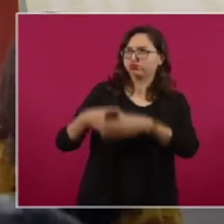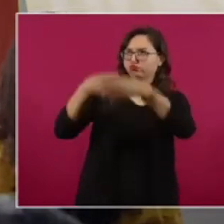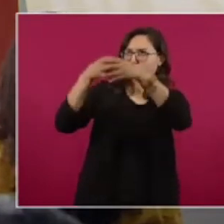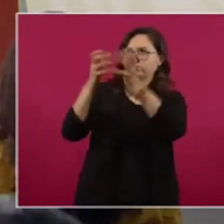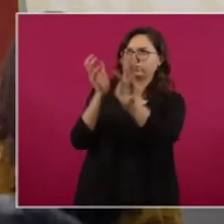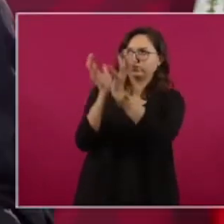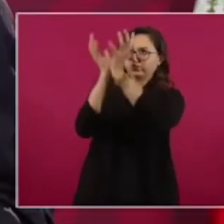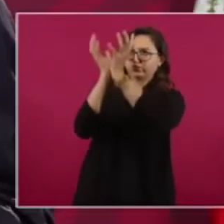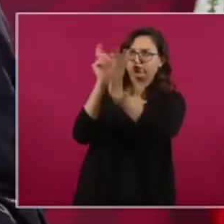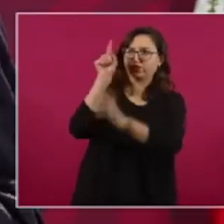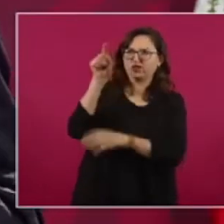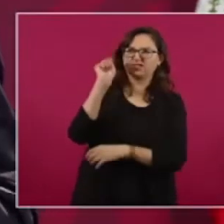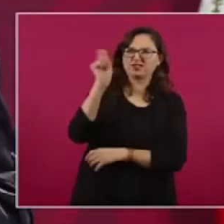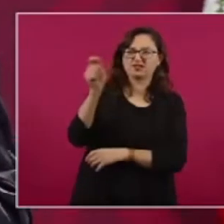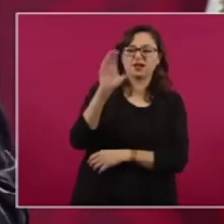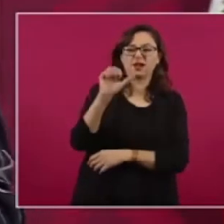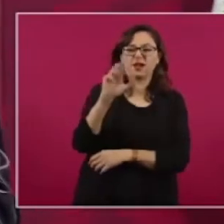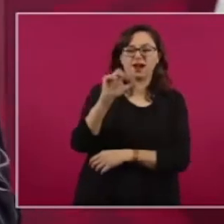marina,